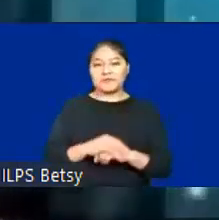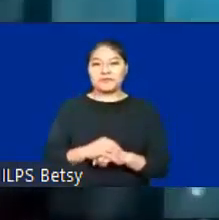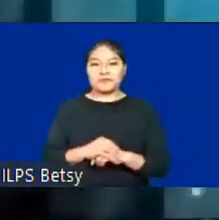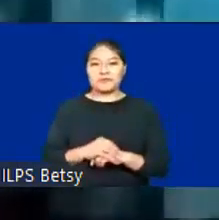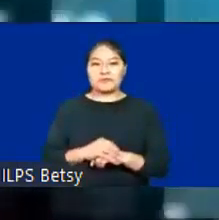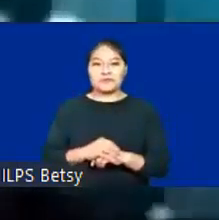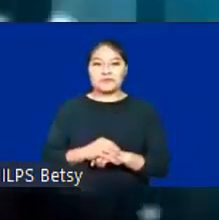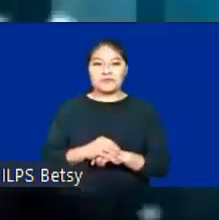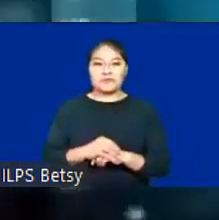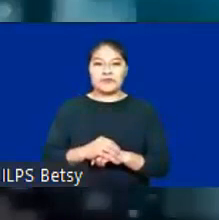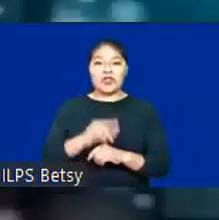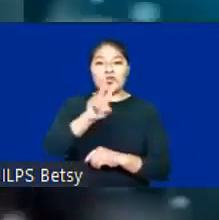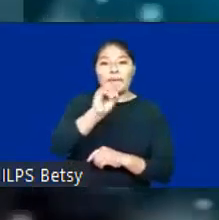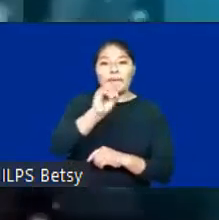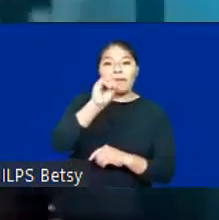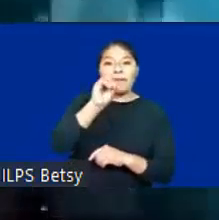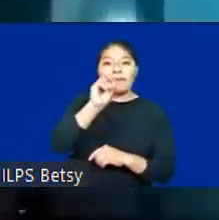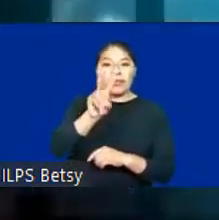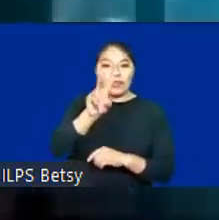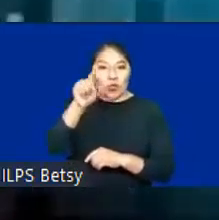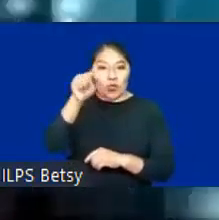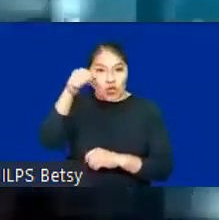ya